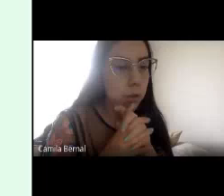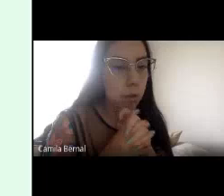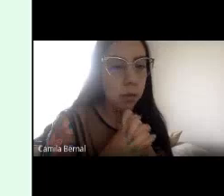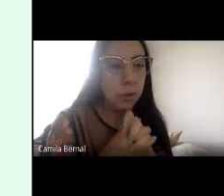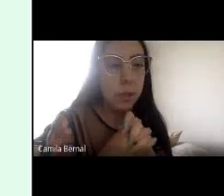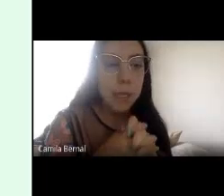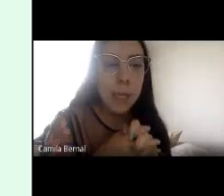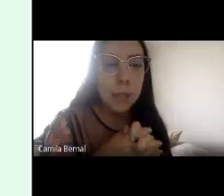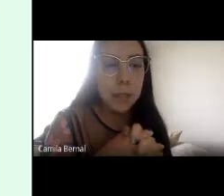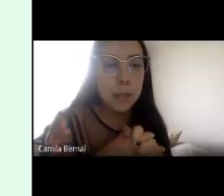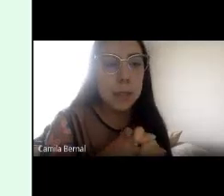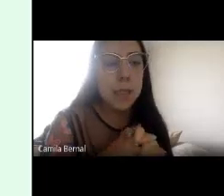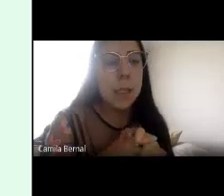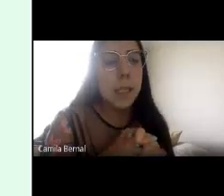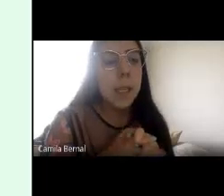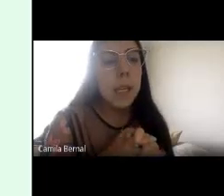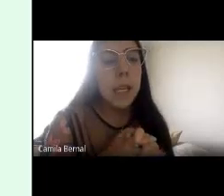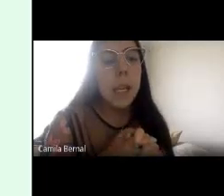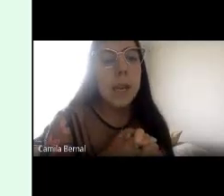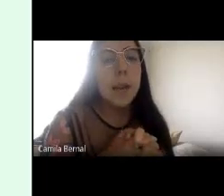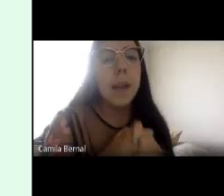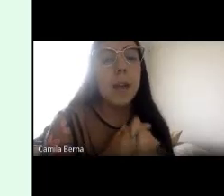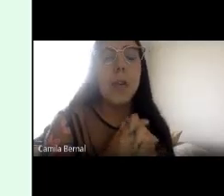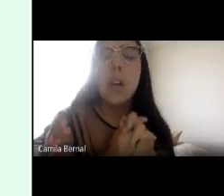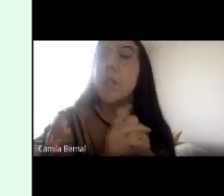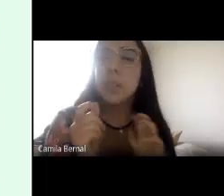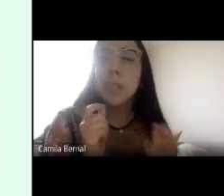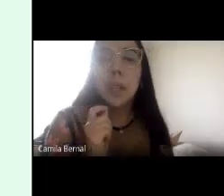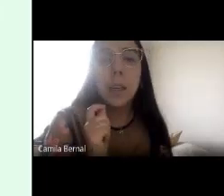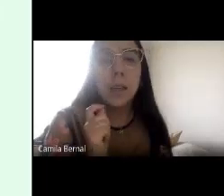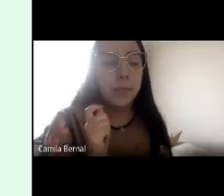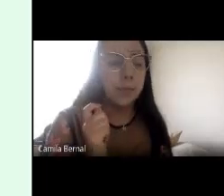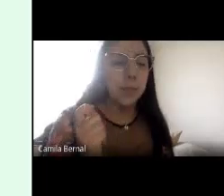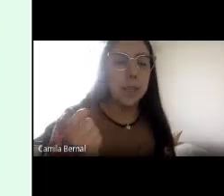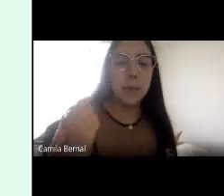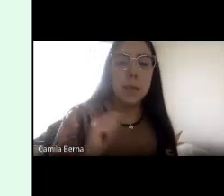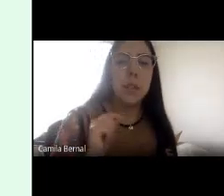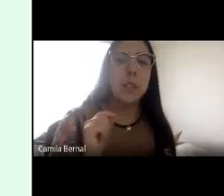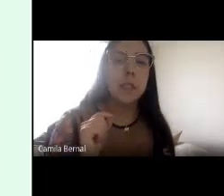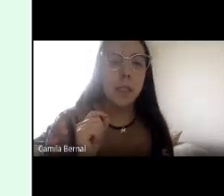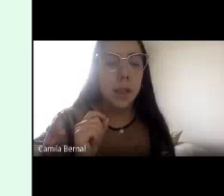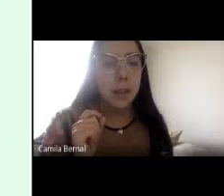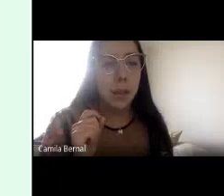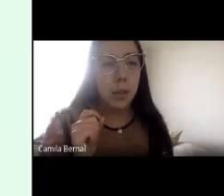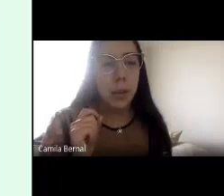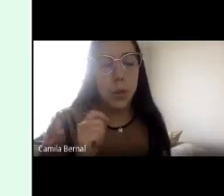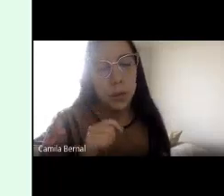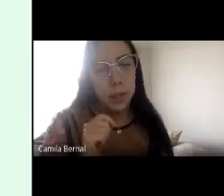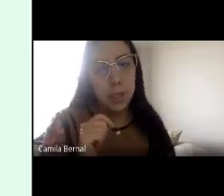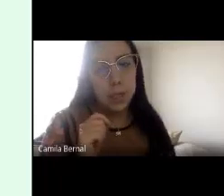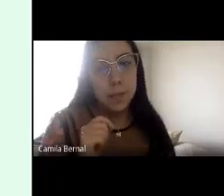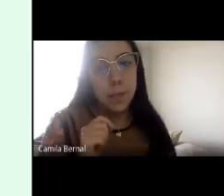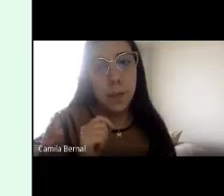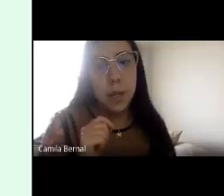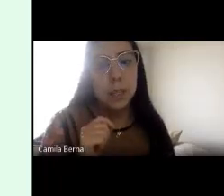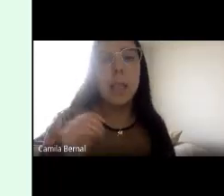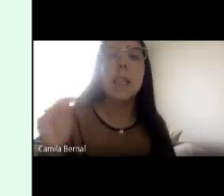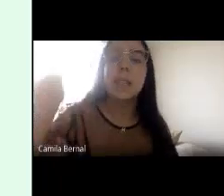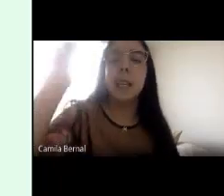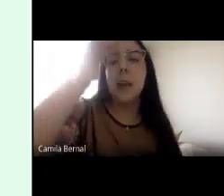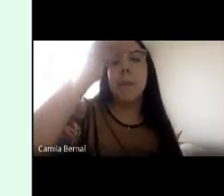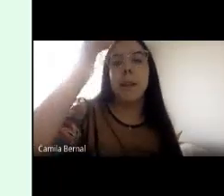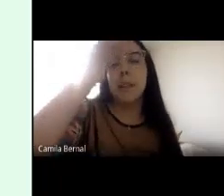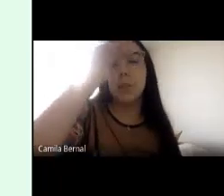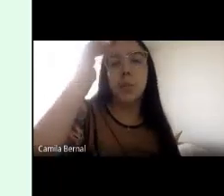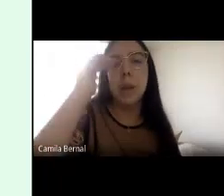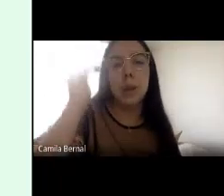y ciertos contaminantes. Eh, Hay una cosa que es importante tener en cuenta en este filtro de arena y es